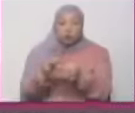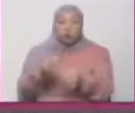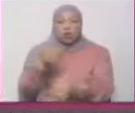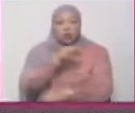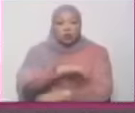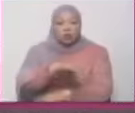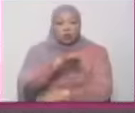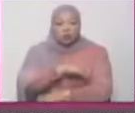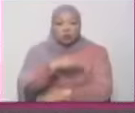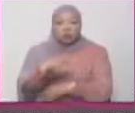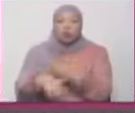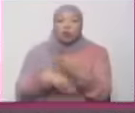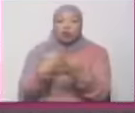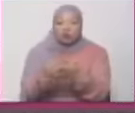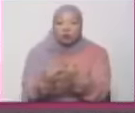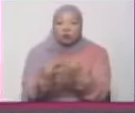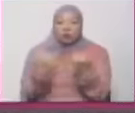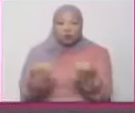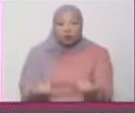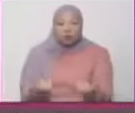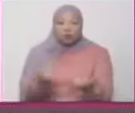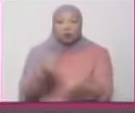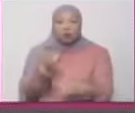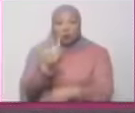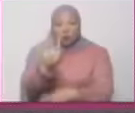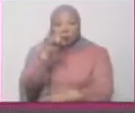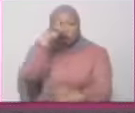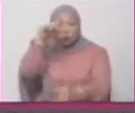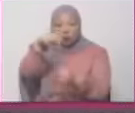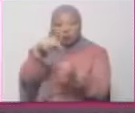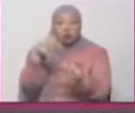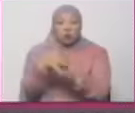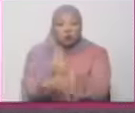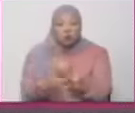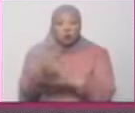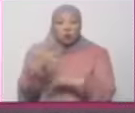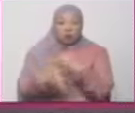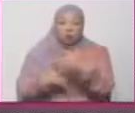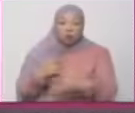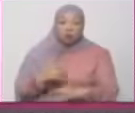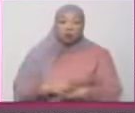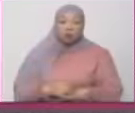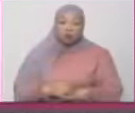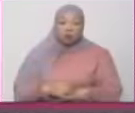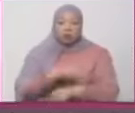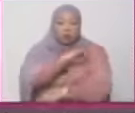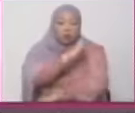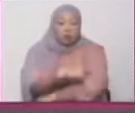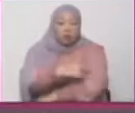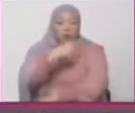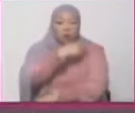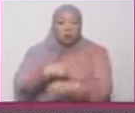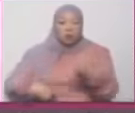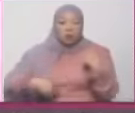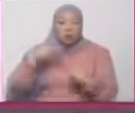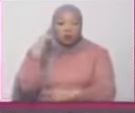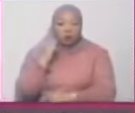cívico-militar. He lanzado 4 líneas a la Fuerza Armada Nacional